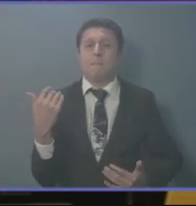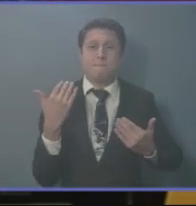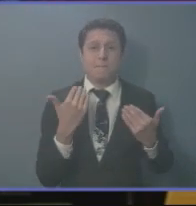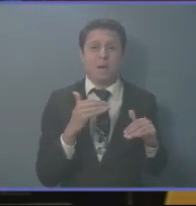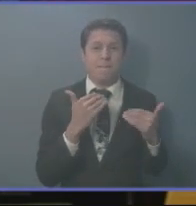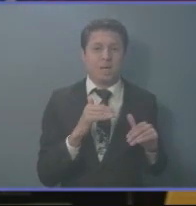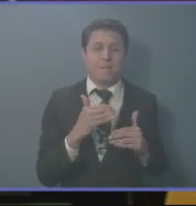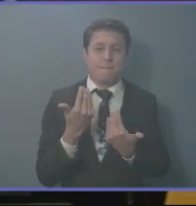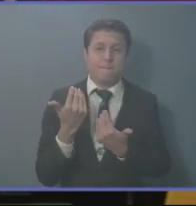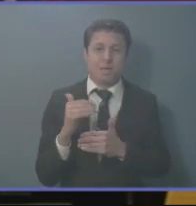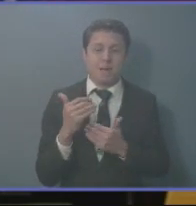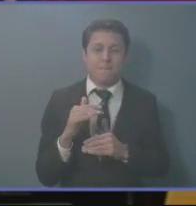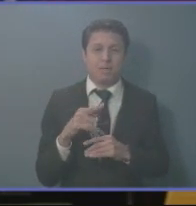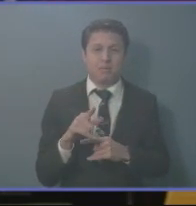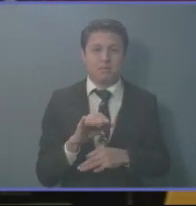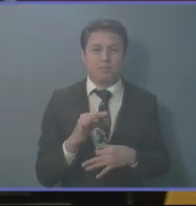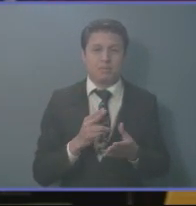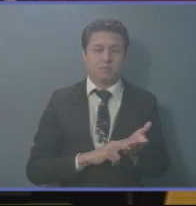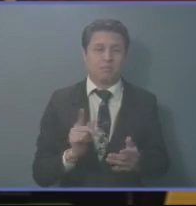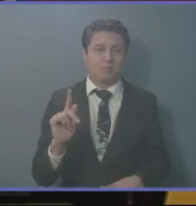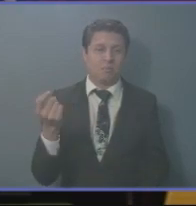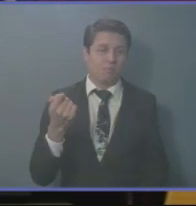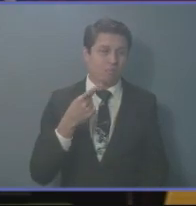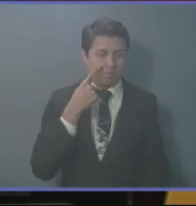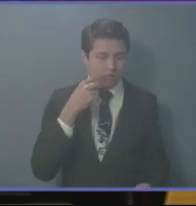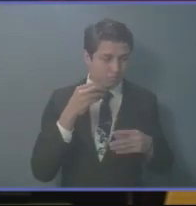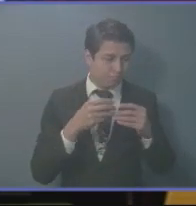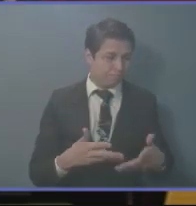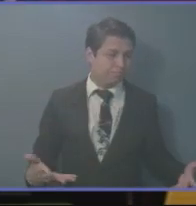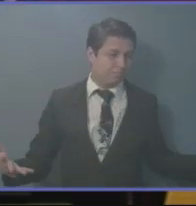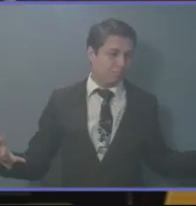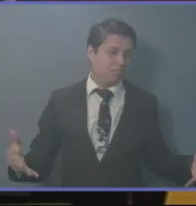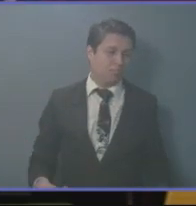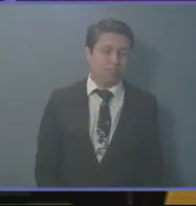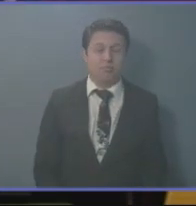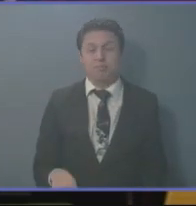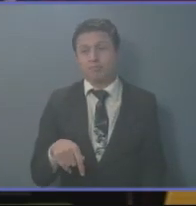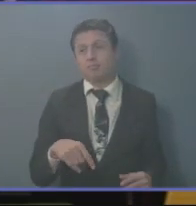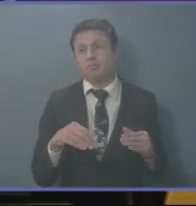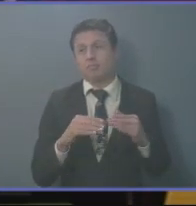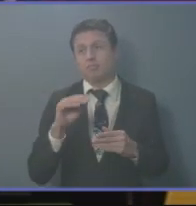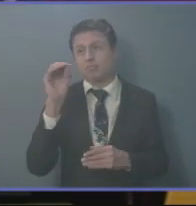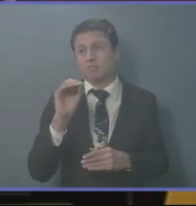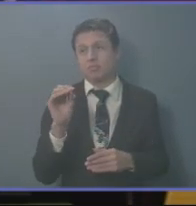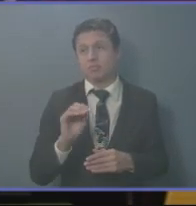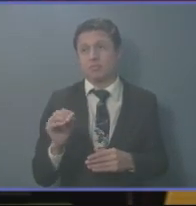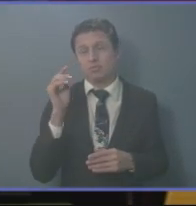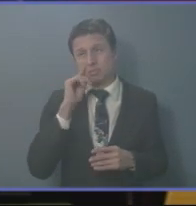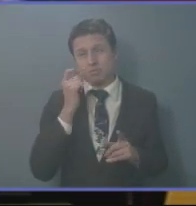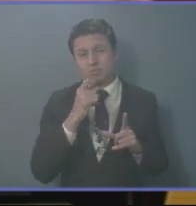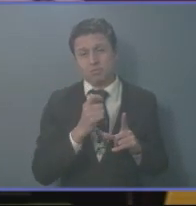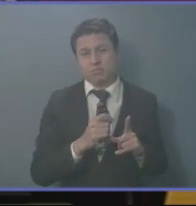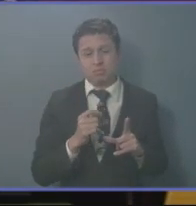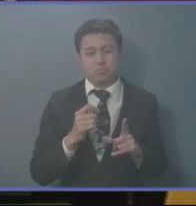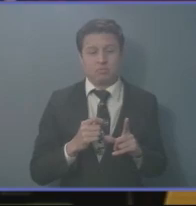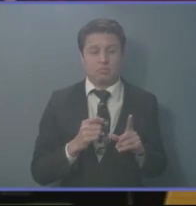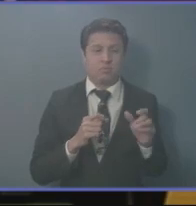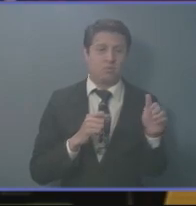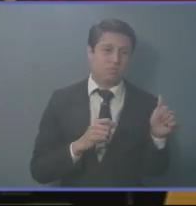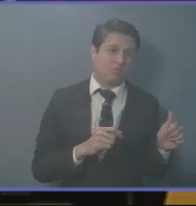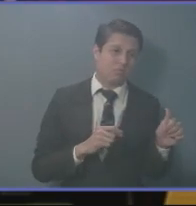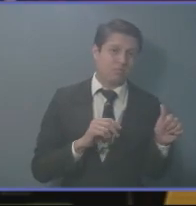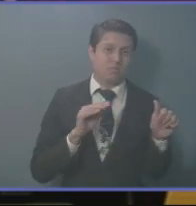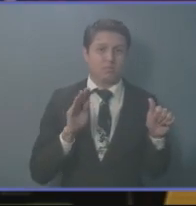estos necesariamente tengan un préstamo vigente y que además tengan calificación crediticia, ya sea A o